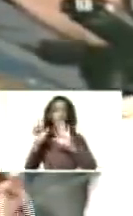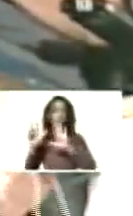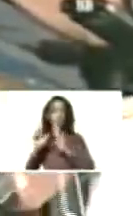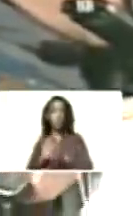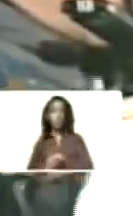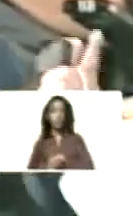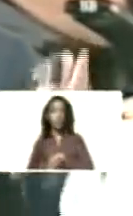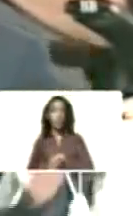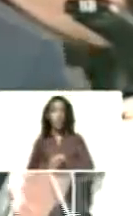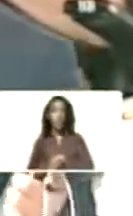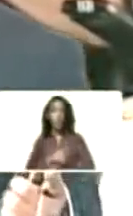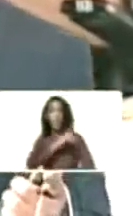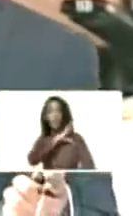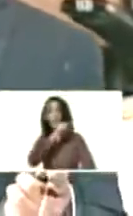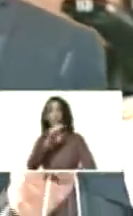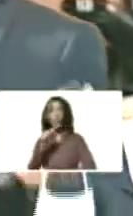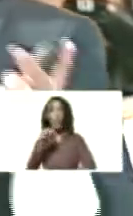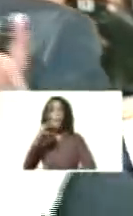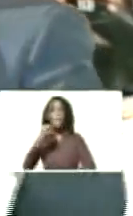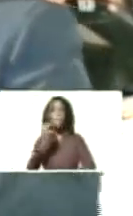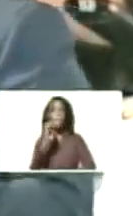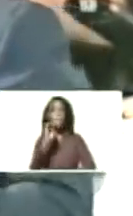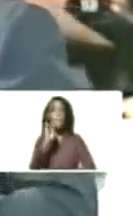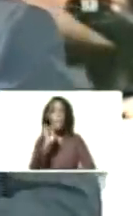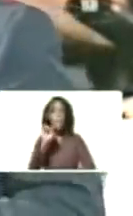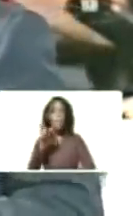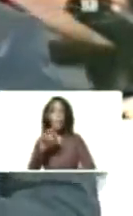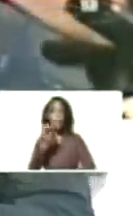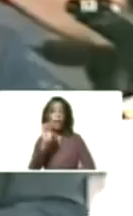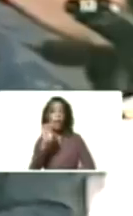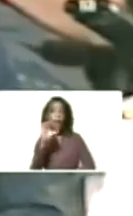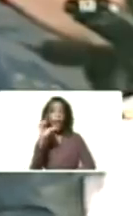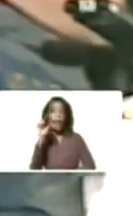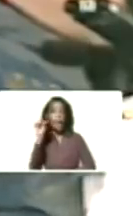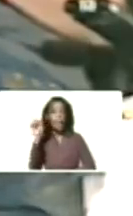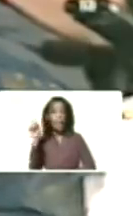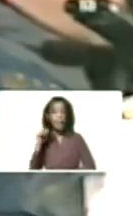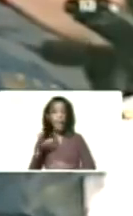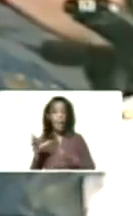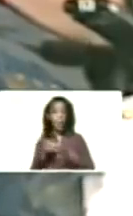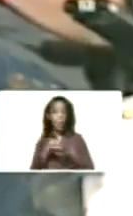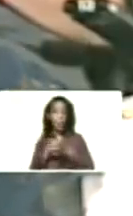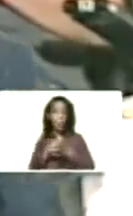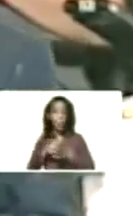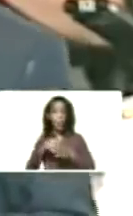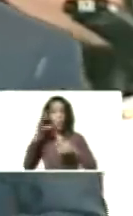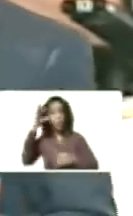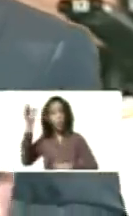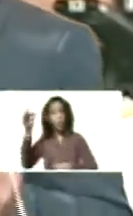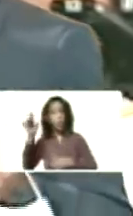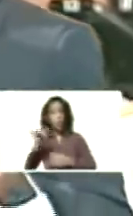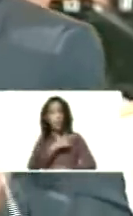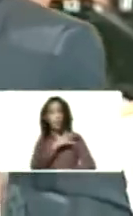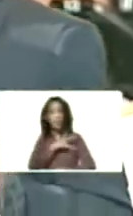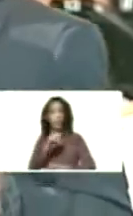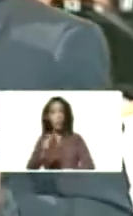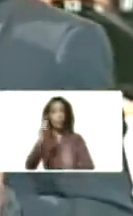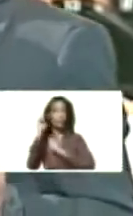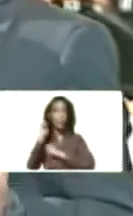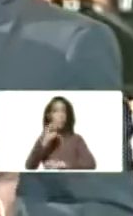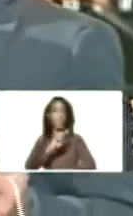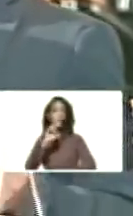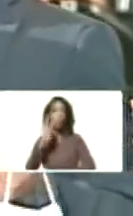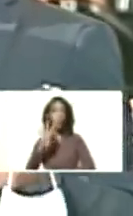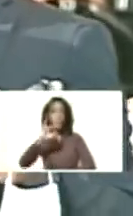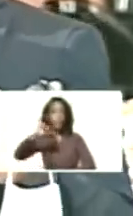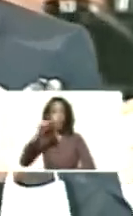con el rector Miguel Lairice y el resto del Consejo Universitario habían asumido el 24